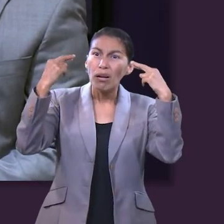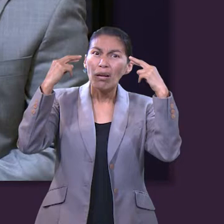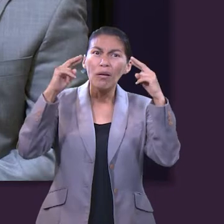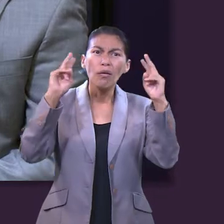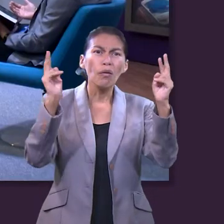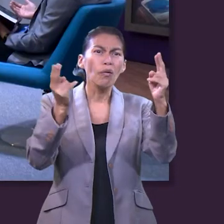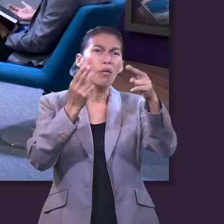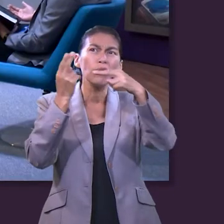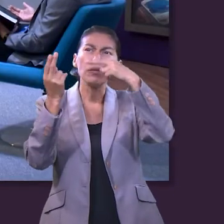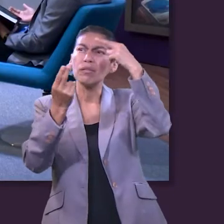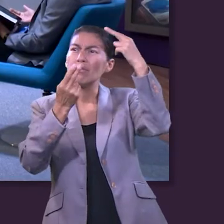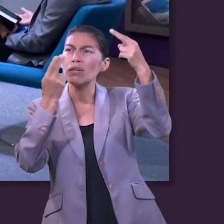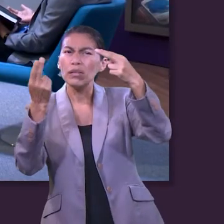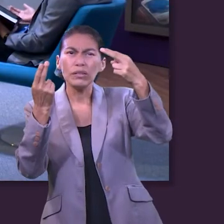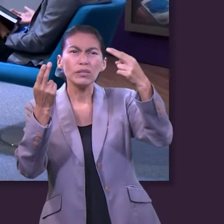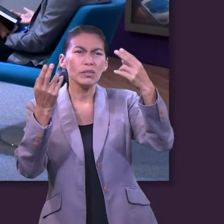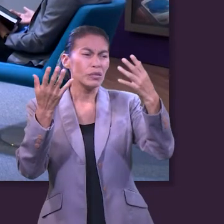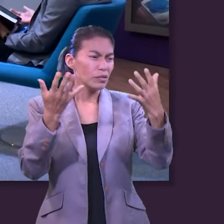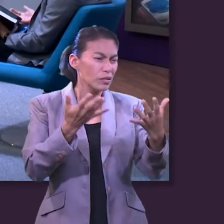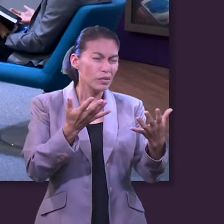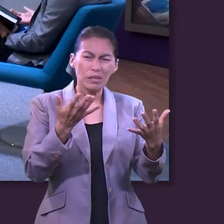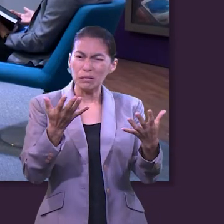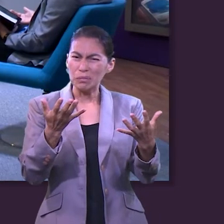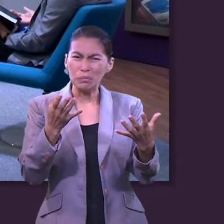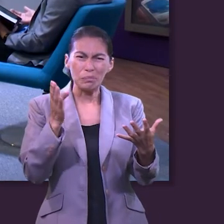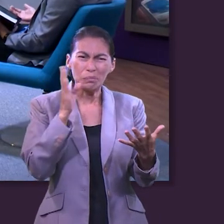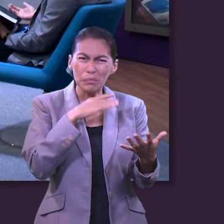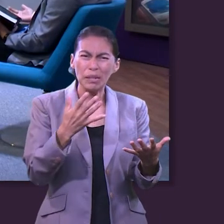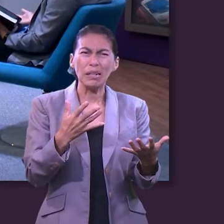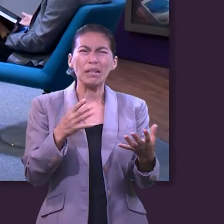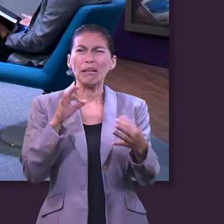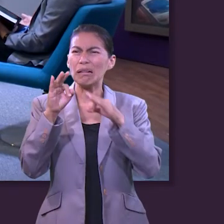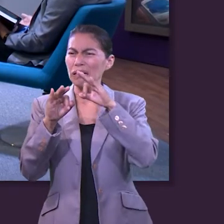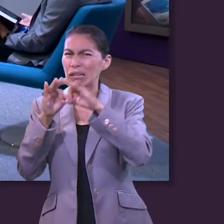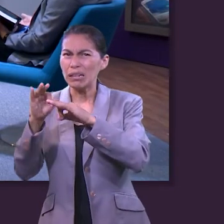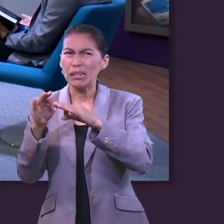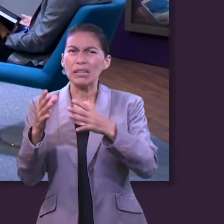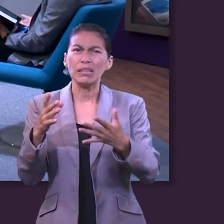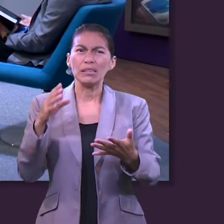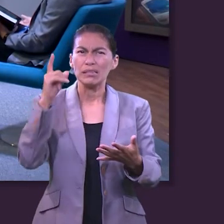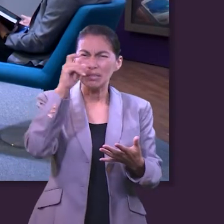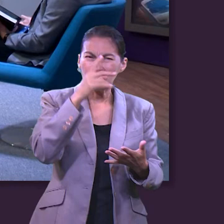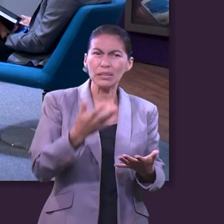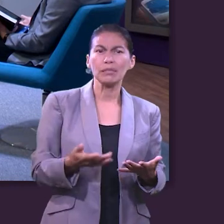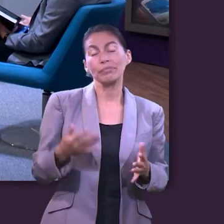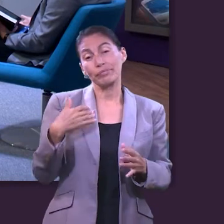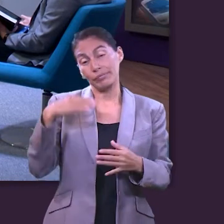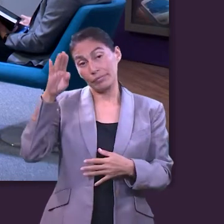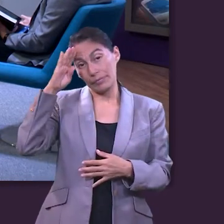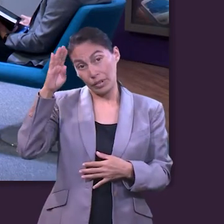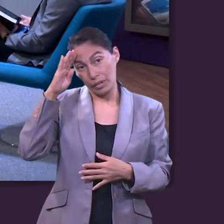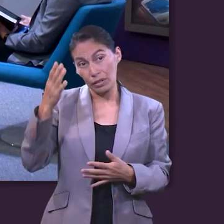no es posible que el rey del universo venga a ser tratado de esa manera, ¿no?